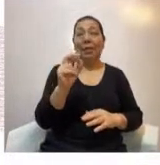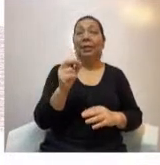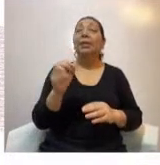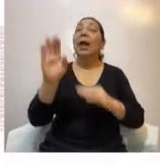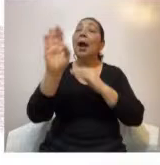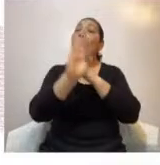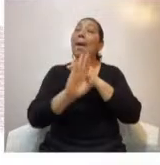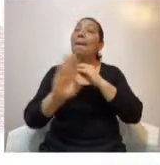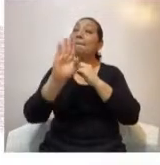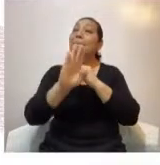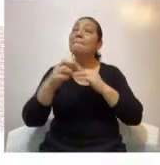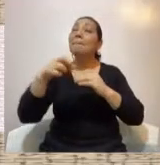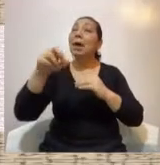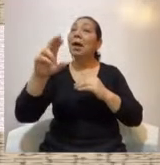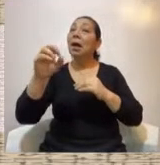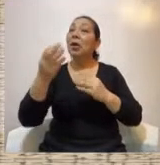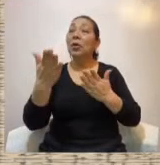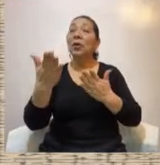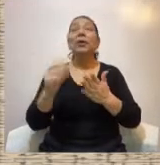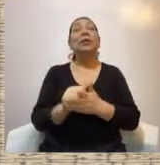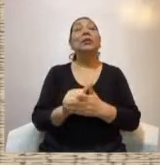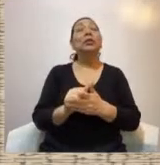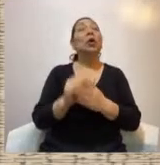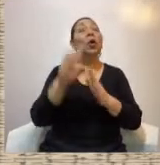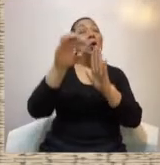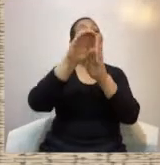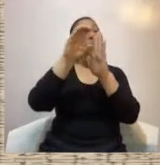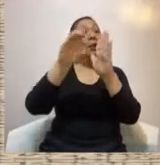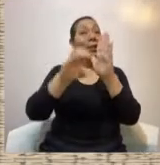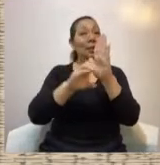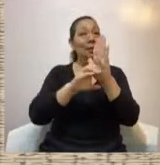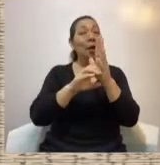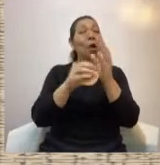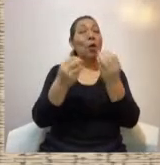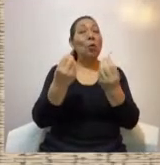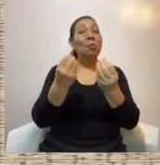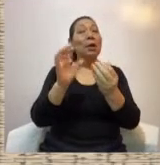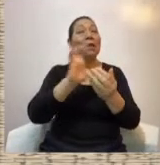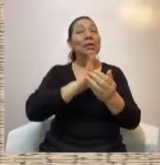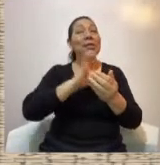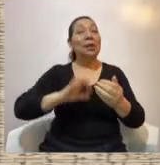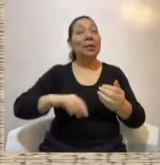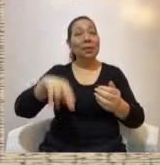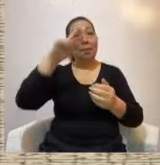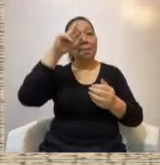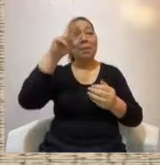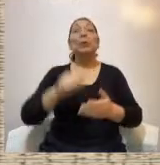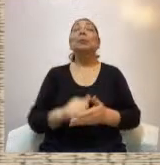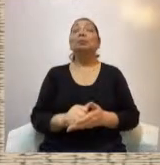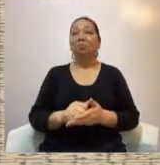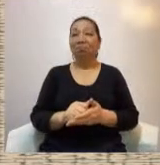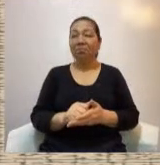1594-2020, proceso de amparo, en el marco del Estado constitucional como es el Estado peruano.